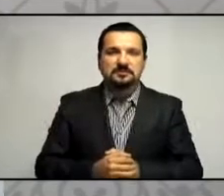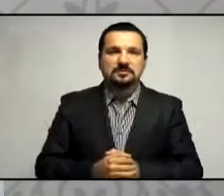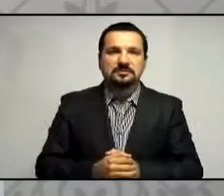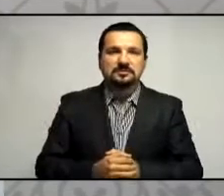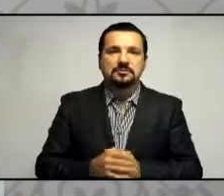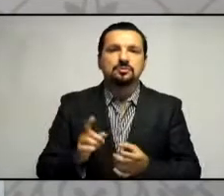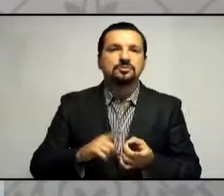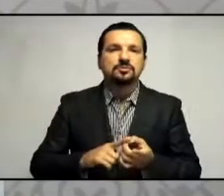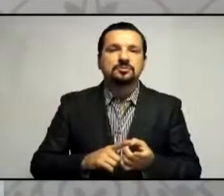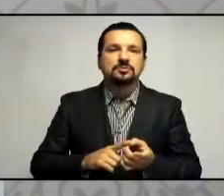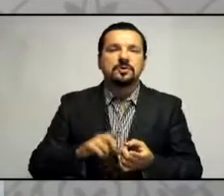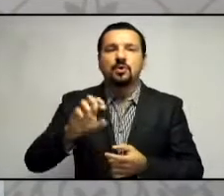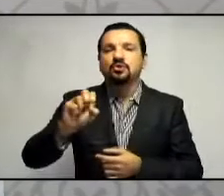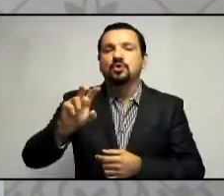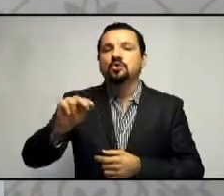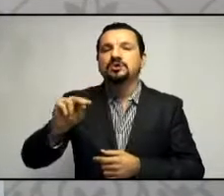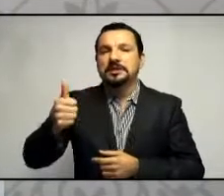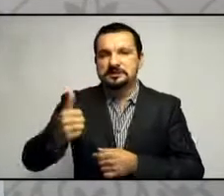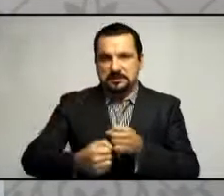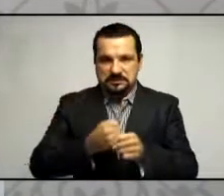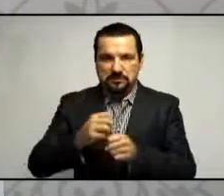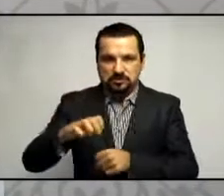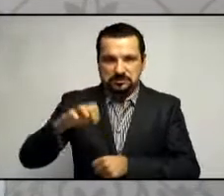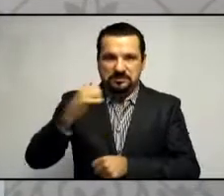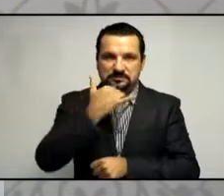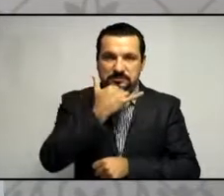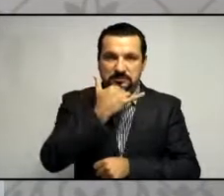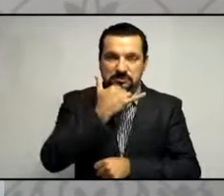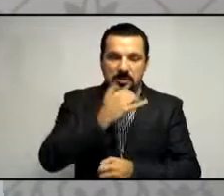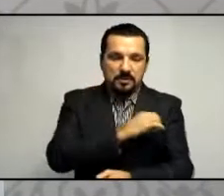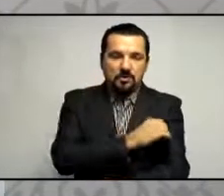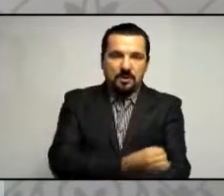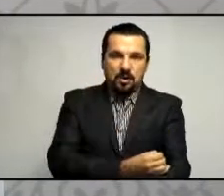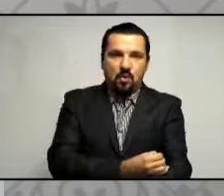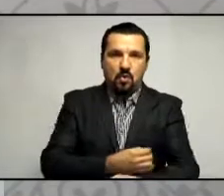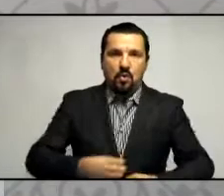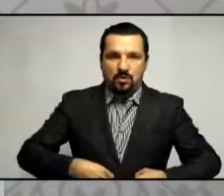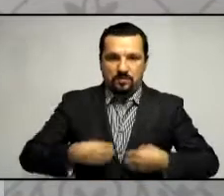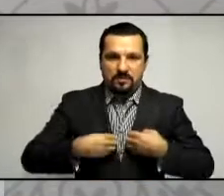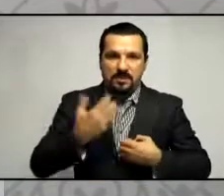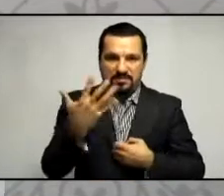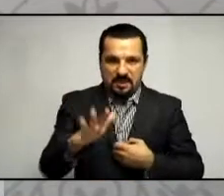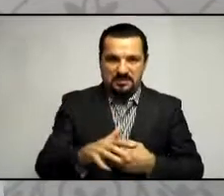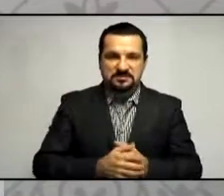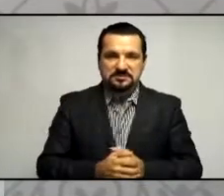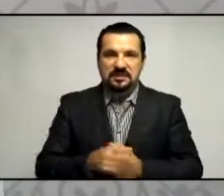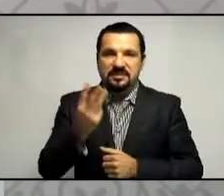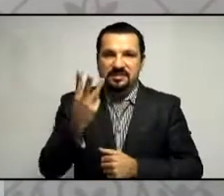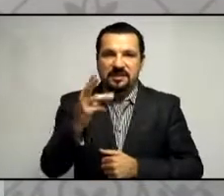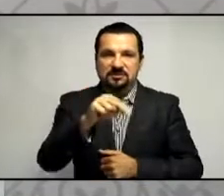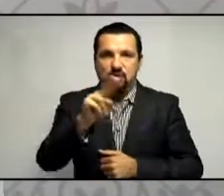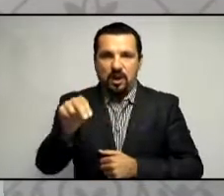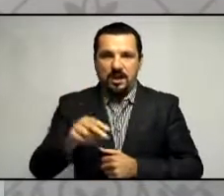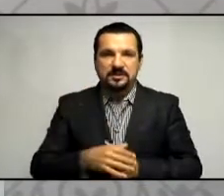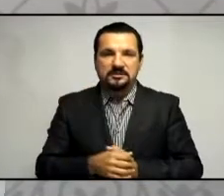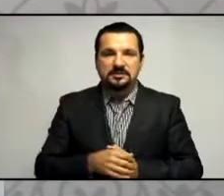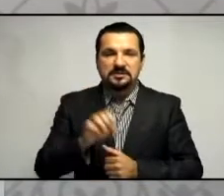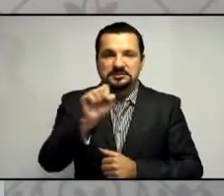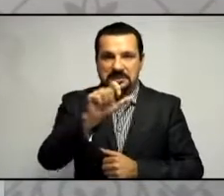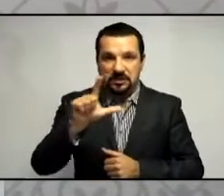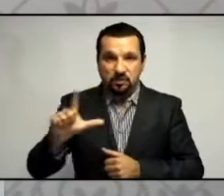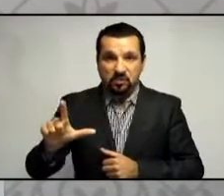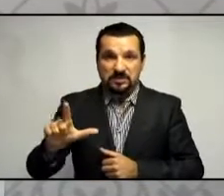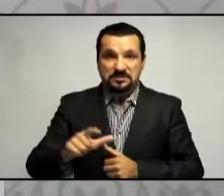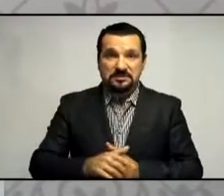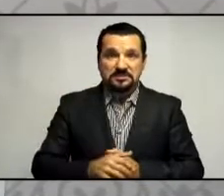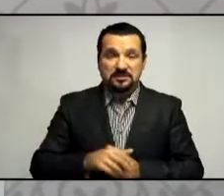Residentes, 86 años de edad. Residentes de Cajeme, 10 personas, 3 de Nogales, San Luis Río